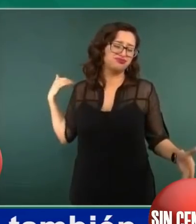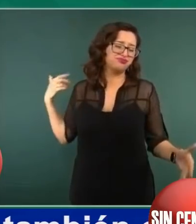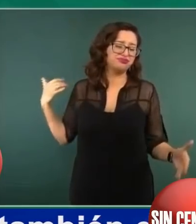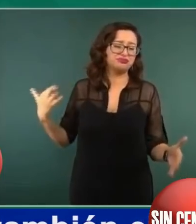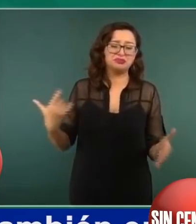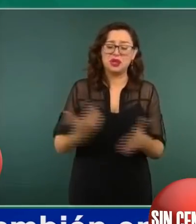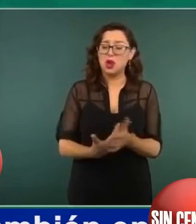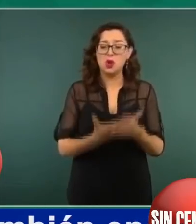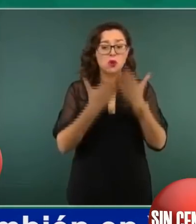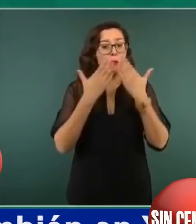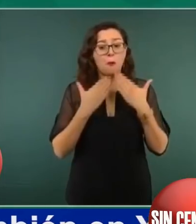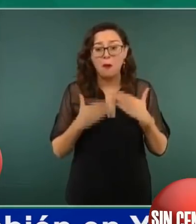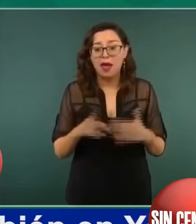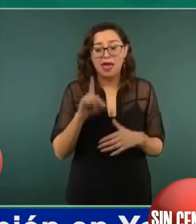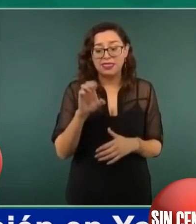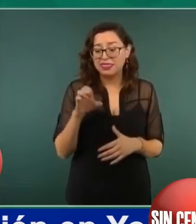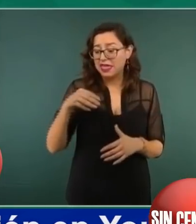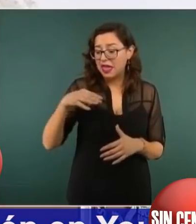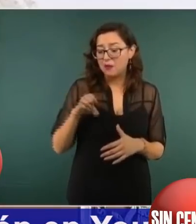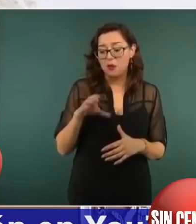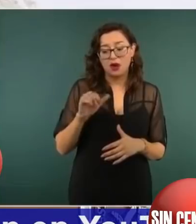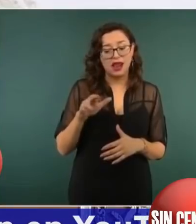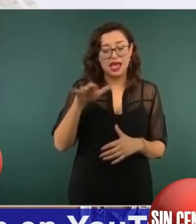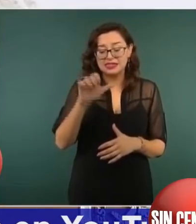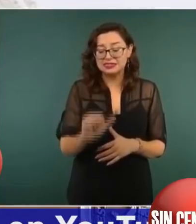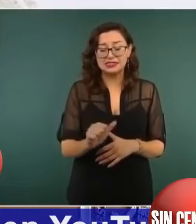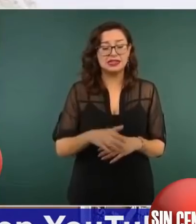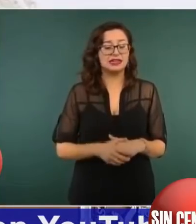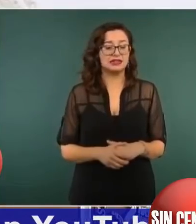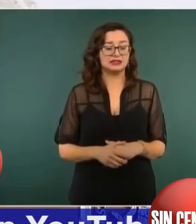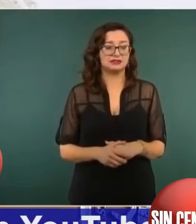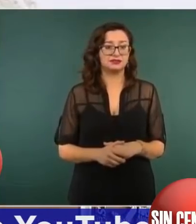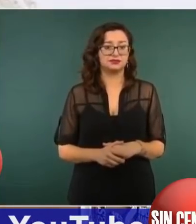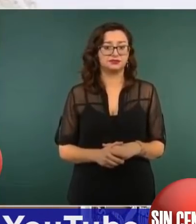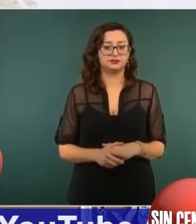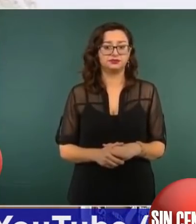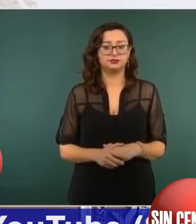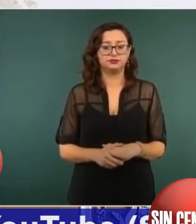más recordar de que